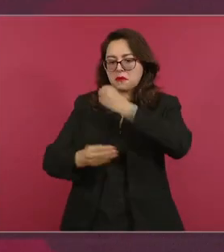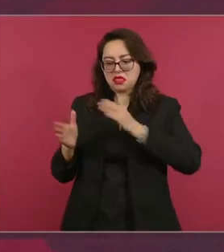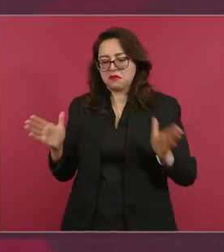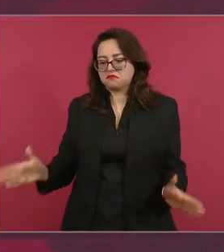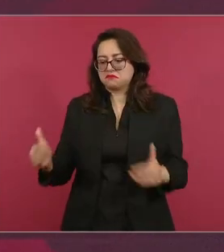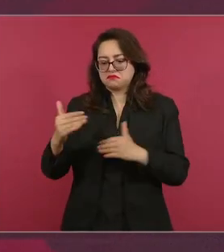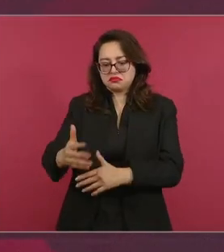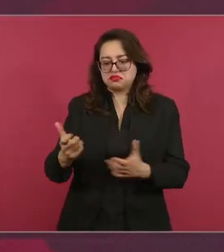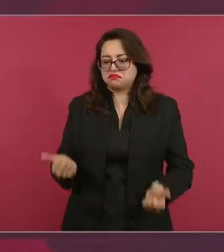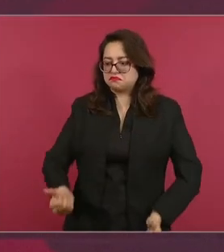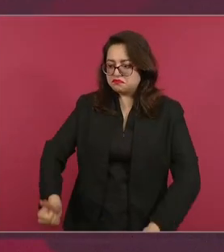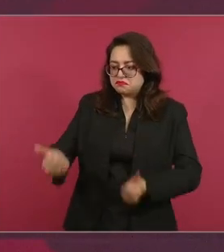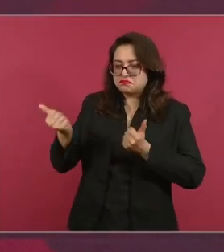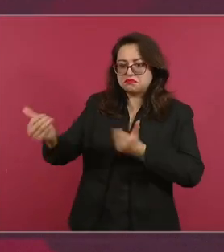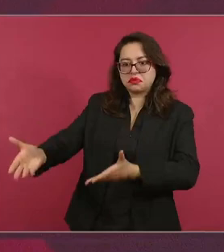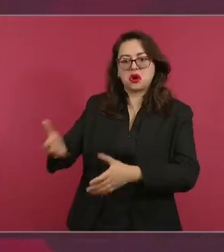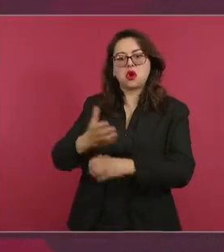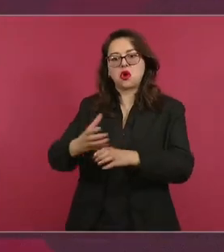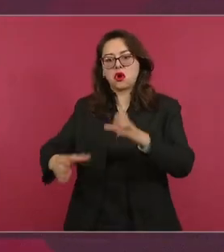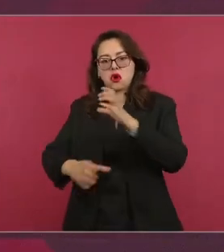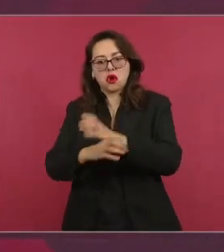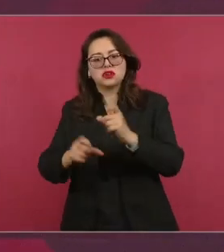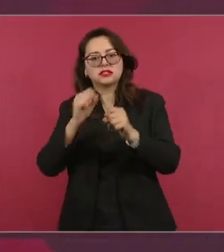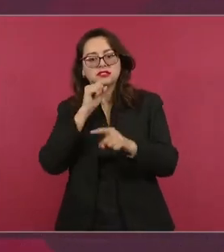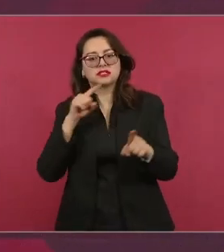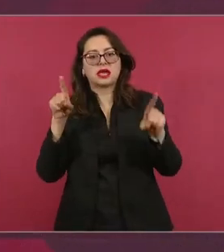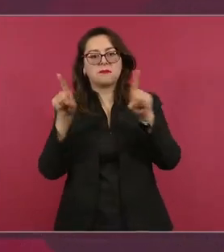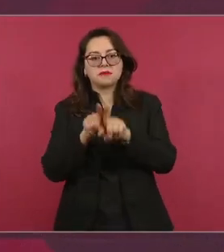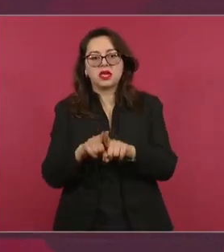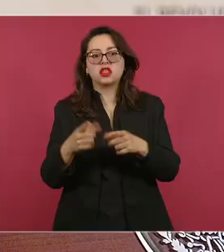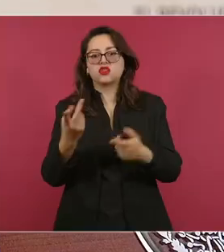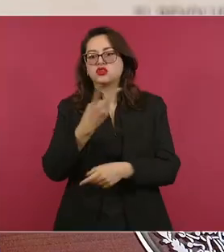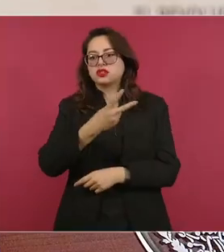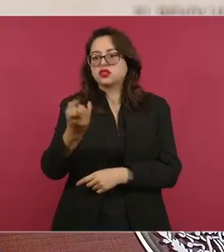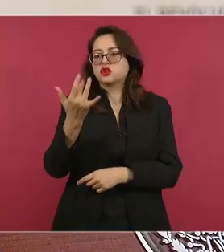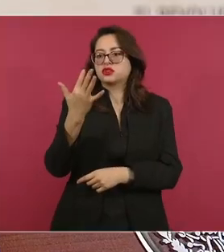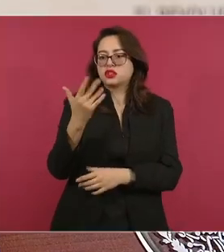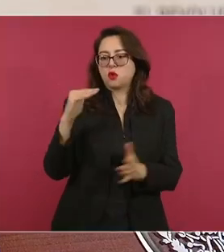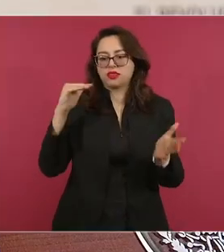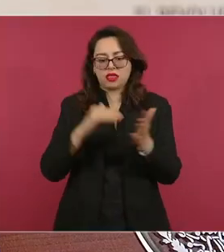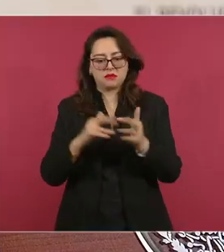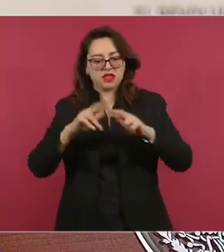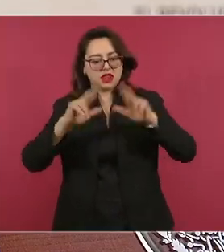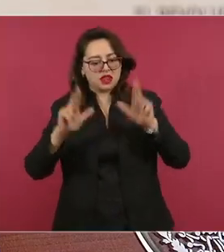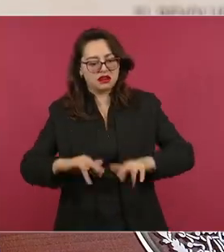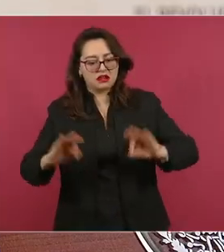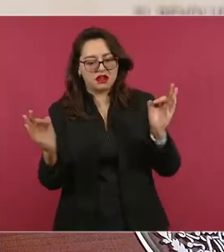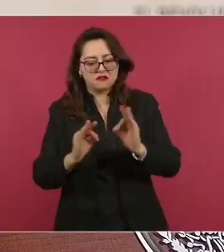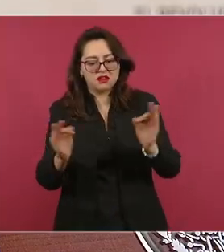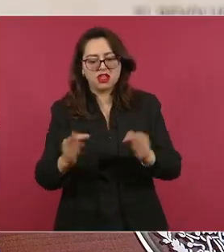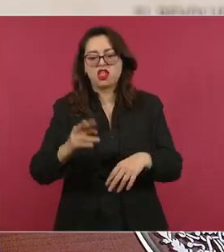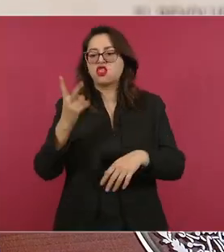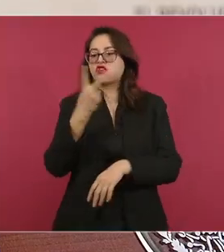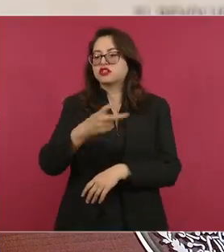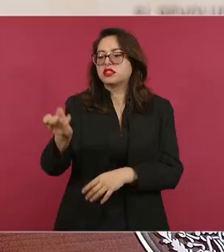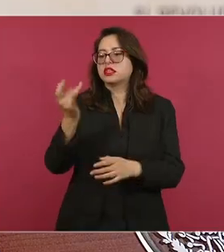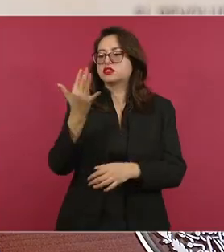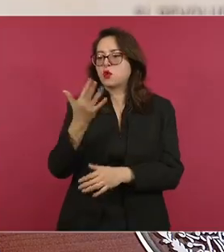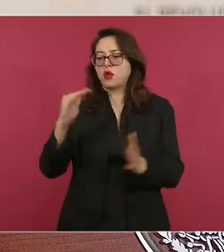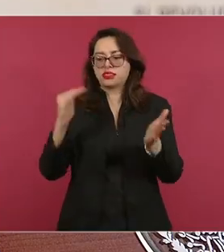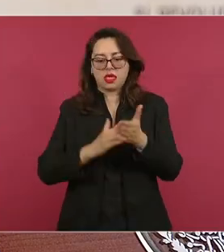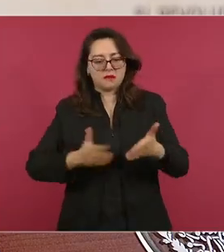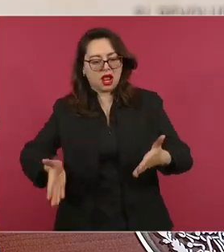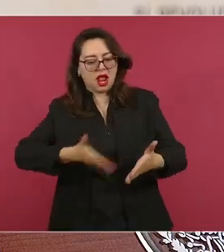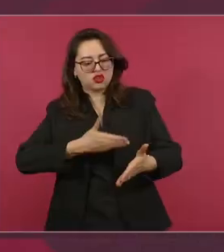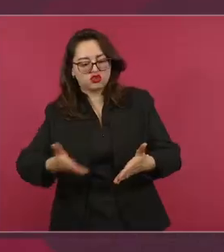enseres, es decir, 250 mil refrigeradores, 250 mil estufas,